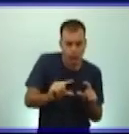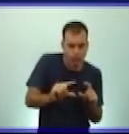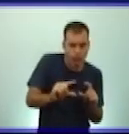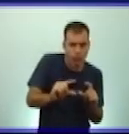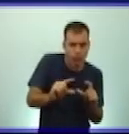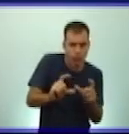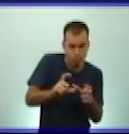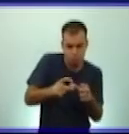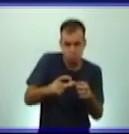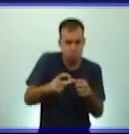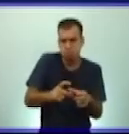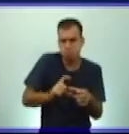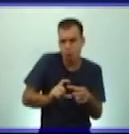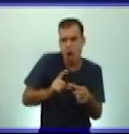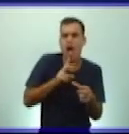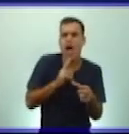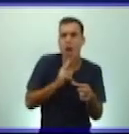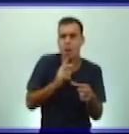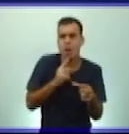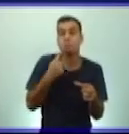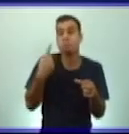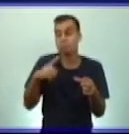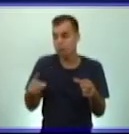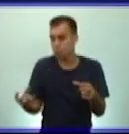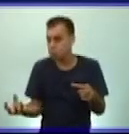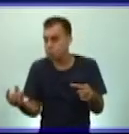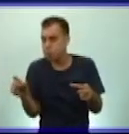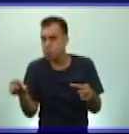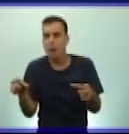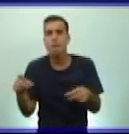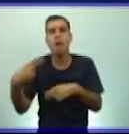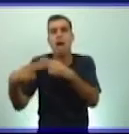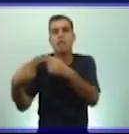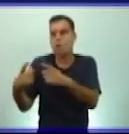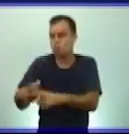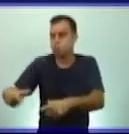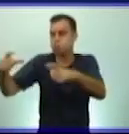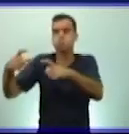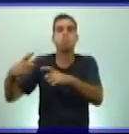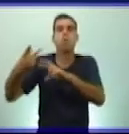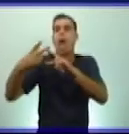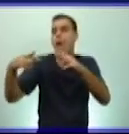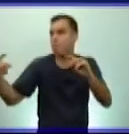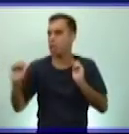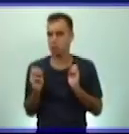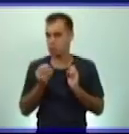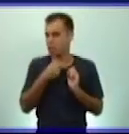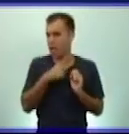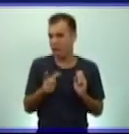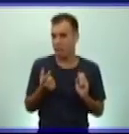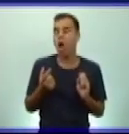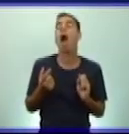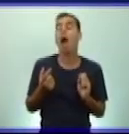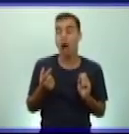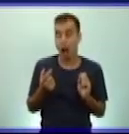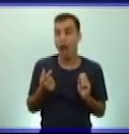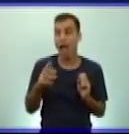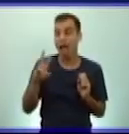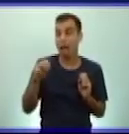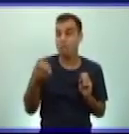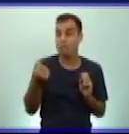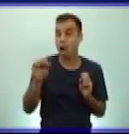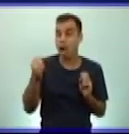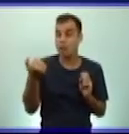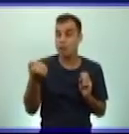en cambio también queremos calentar agua para hacer unos espaguetis, bueno, aquí las masas son diferentes.